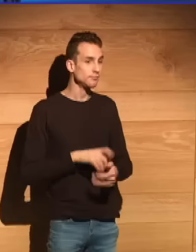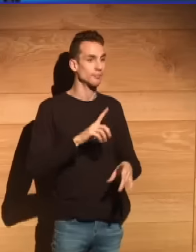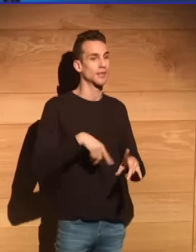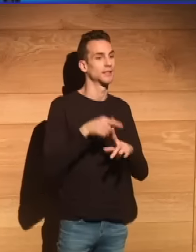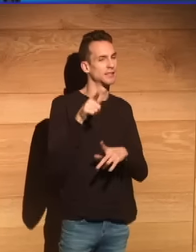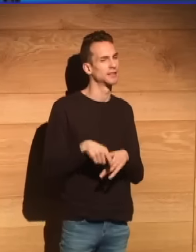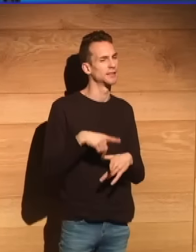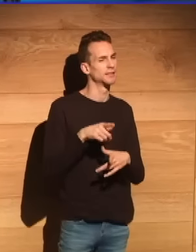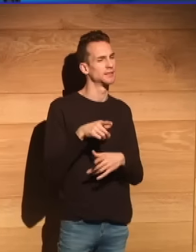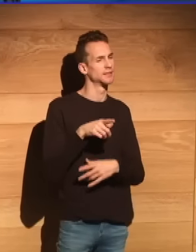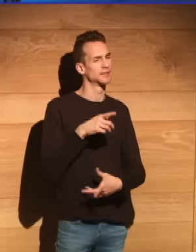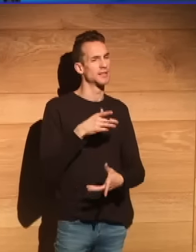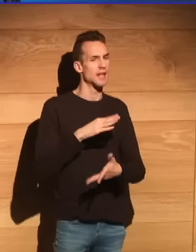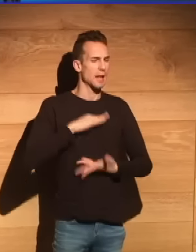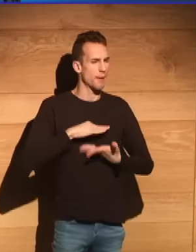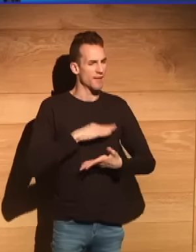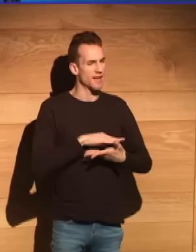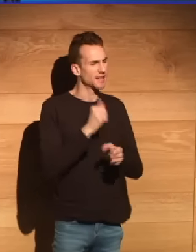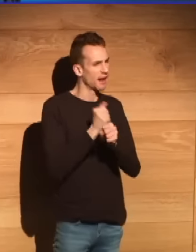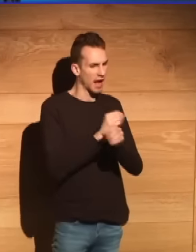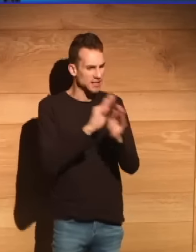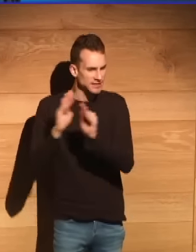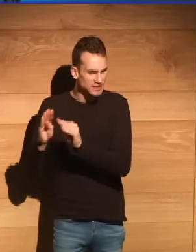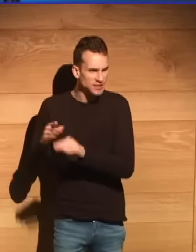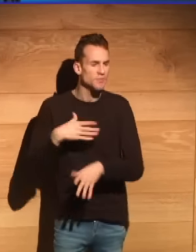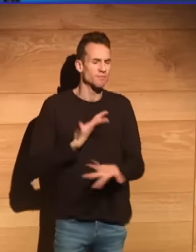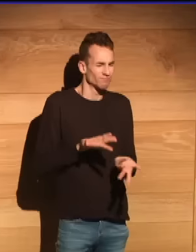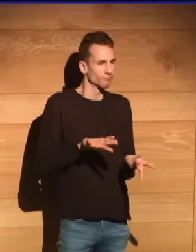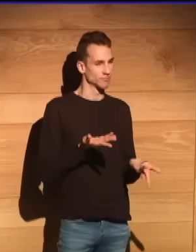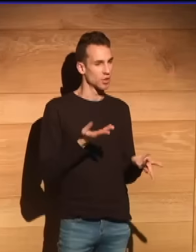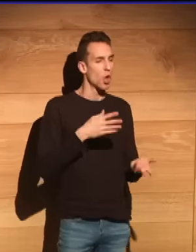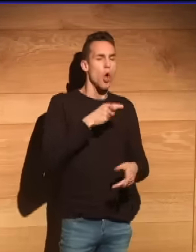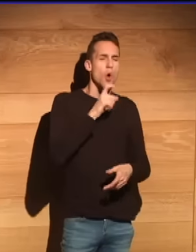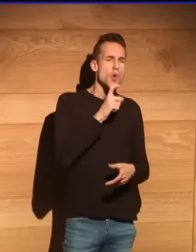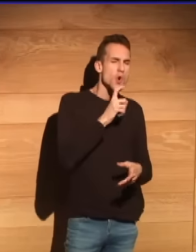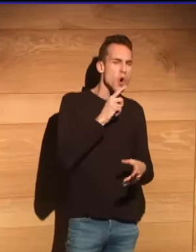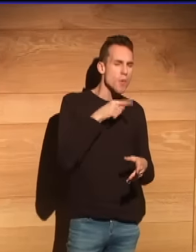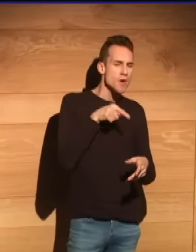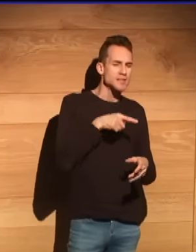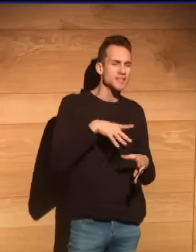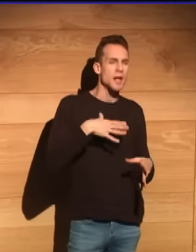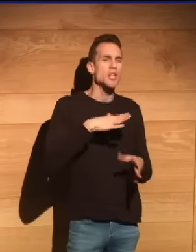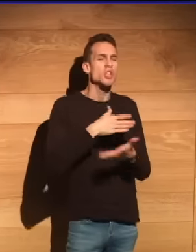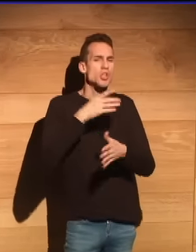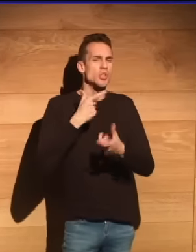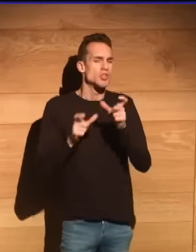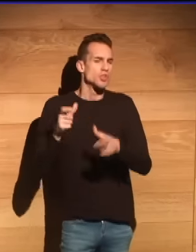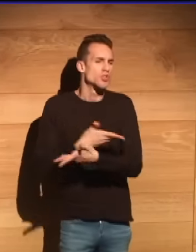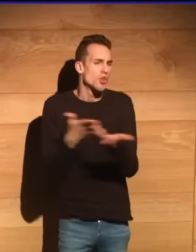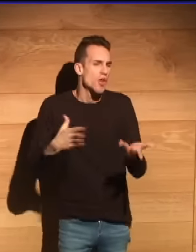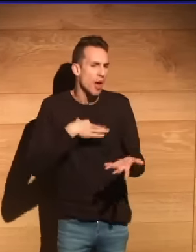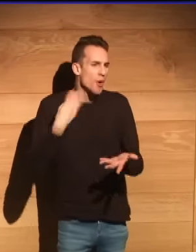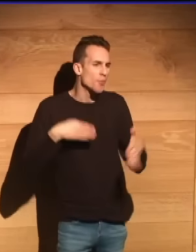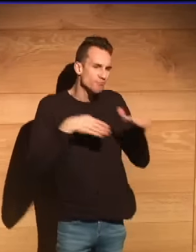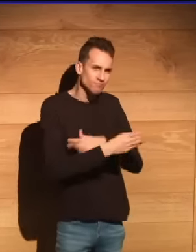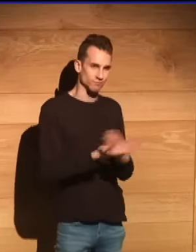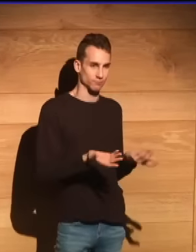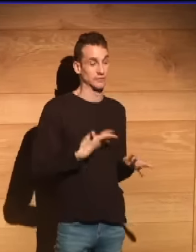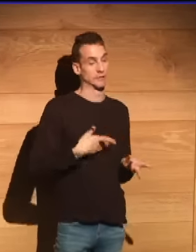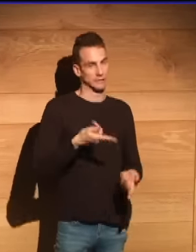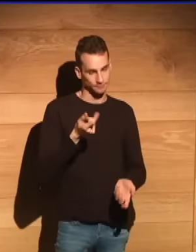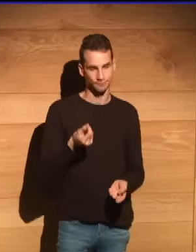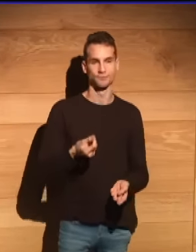trabajadores. ¿Cómo se puede hacer que esto se amplifique a toda la sociedad? Es fundamental porque el reto es tan enorme que evidentemente no se puede